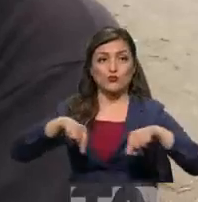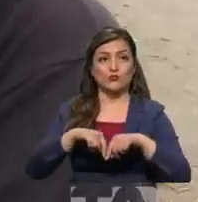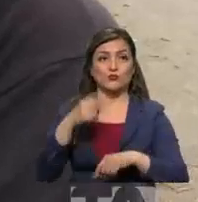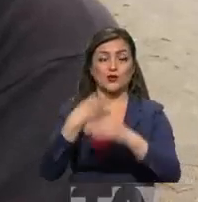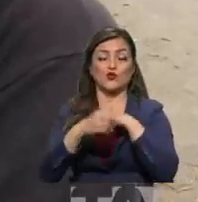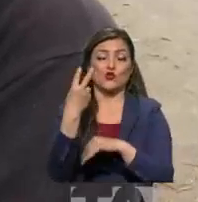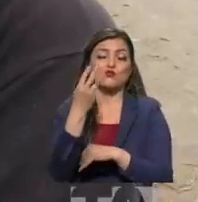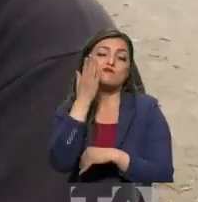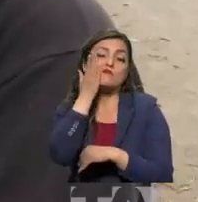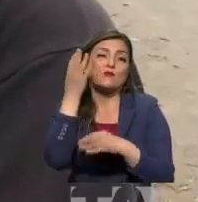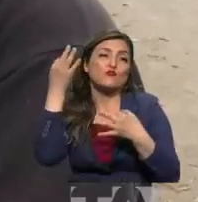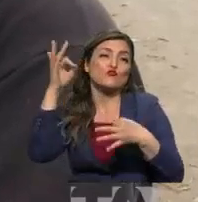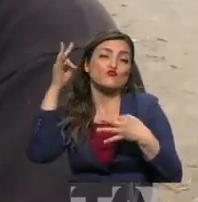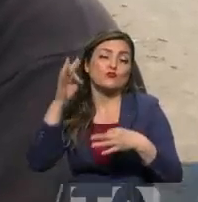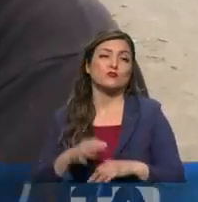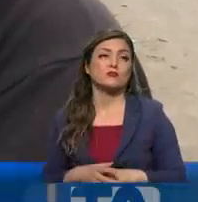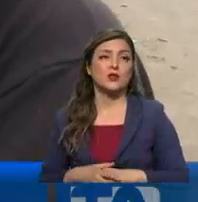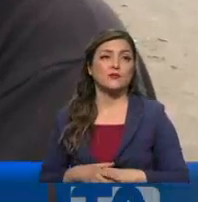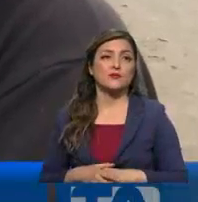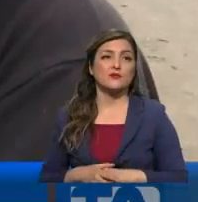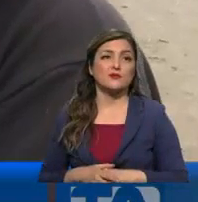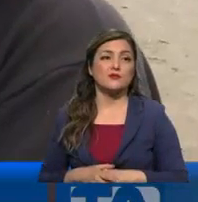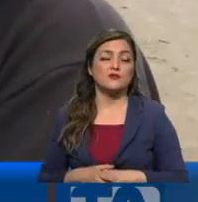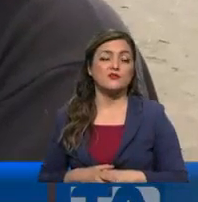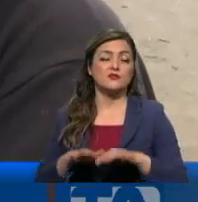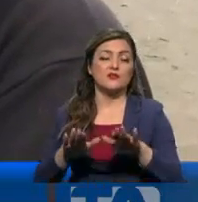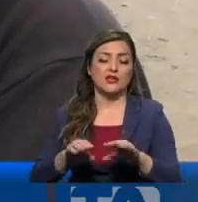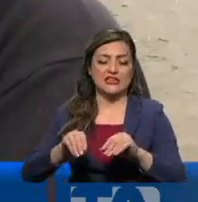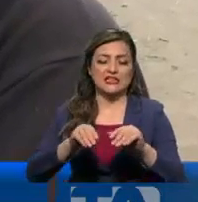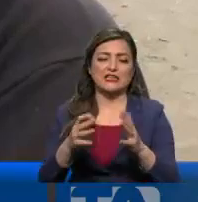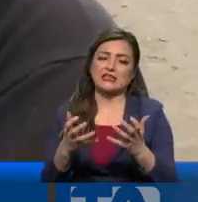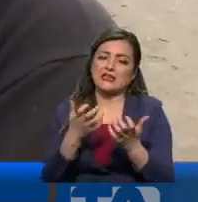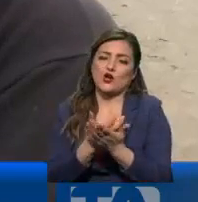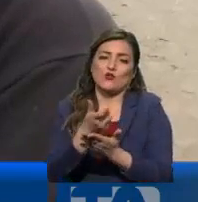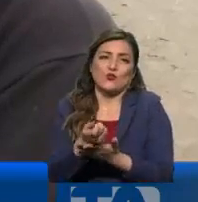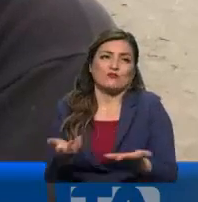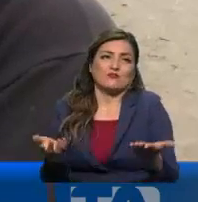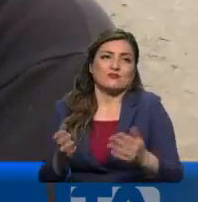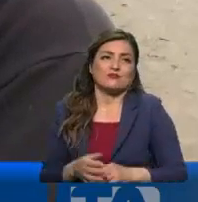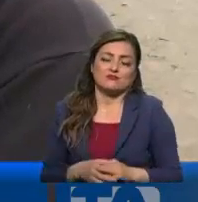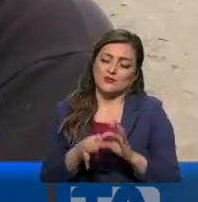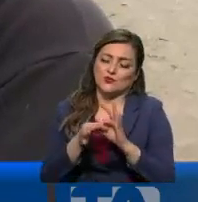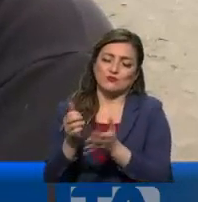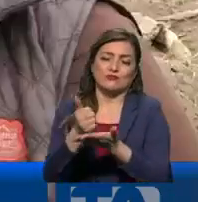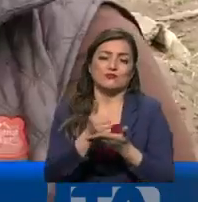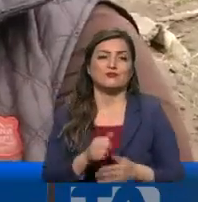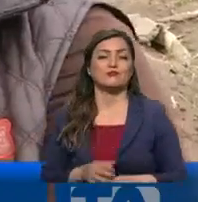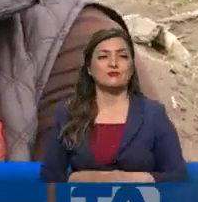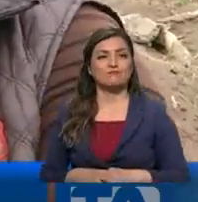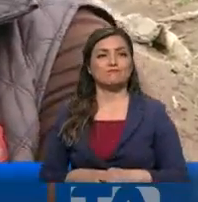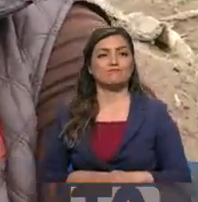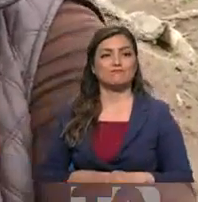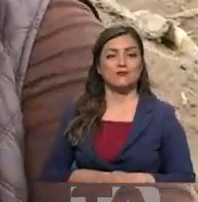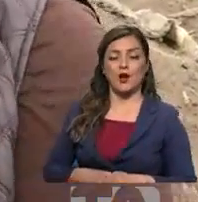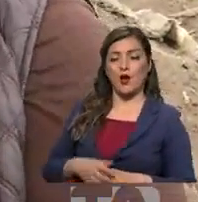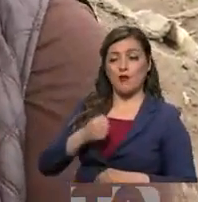2 hijos, soy madre soltera y estoy aquí pues por un pedacito de tierra y quisiera que nos colaboren, nos ayuden. Queremos hablar